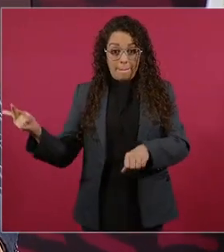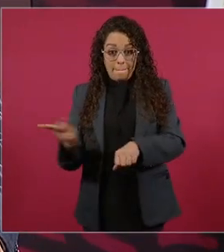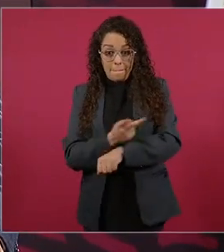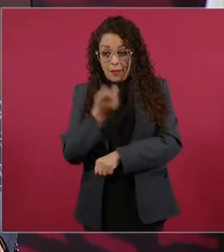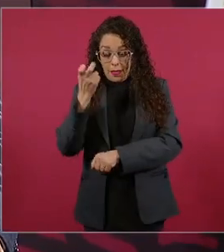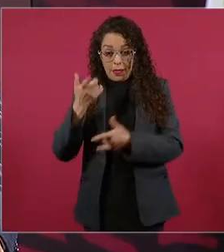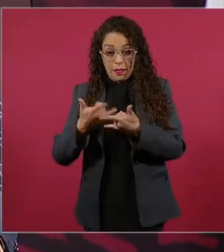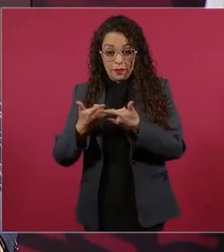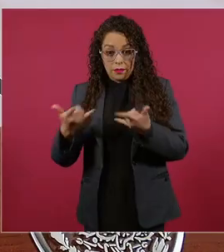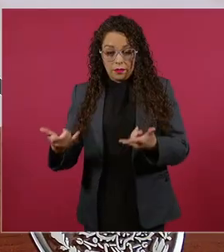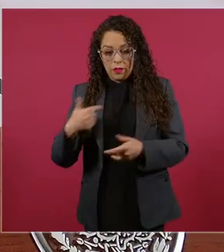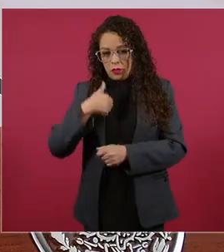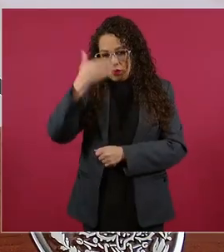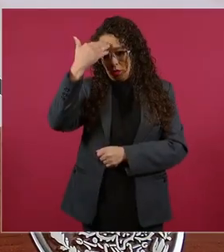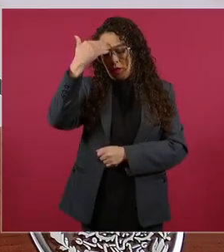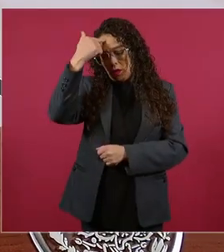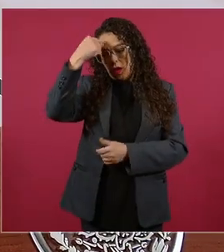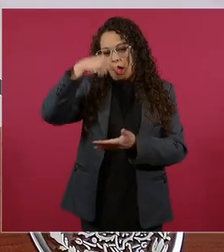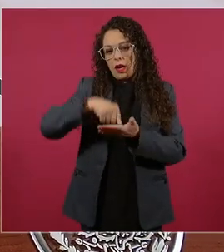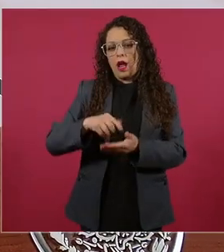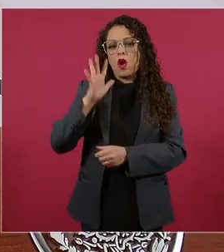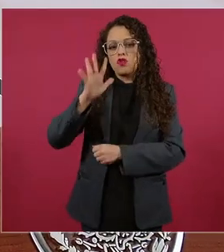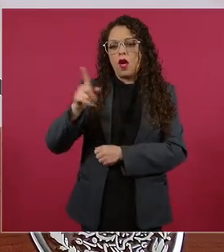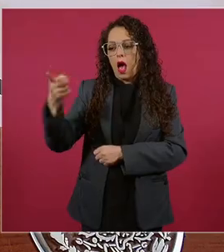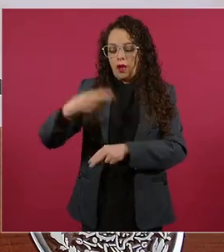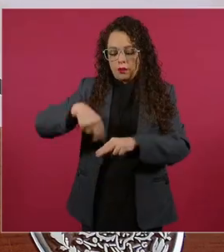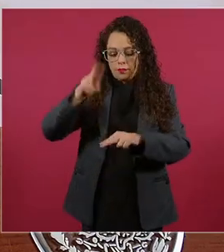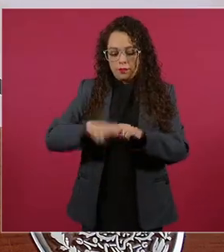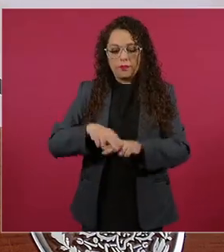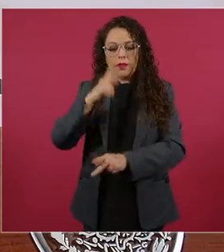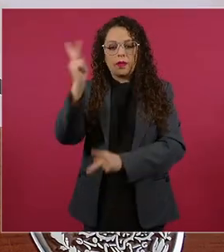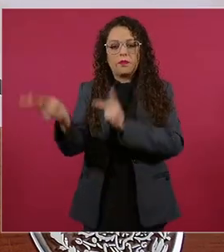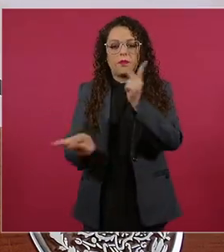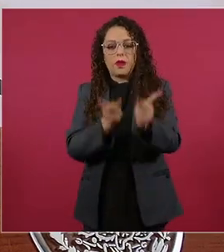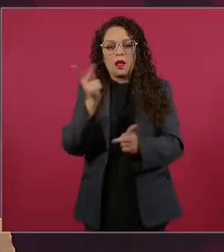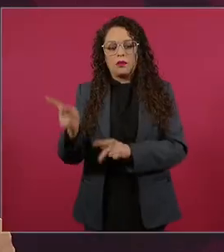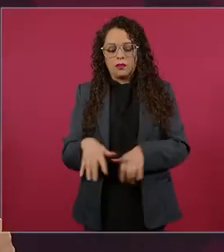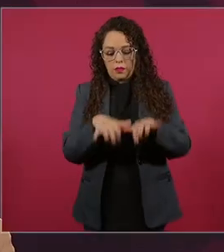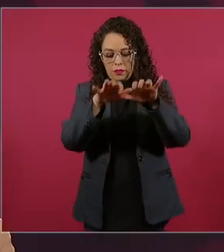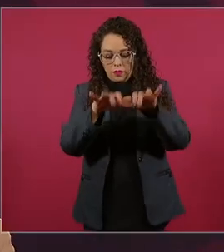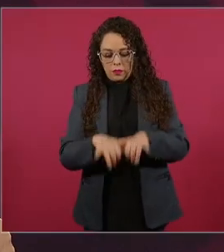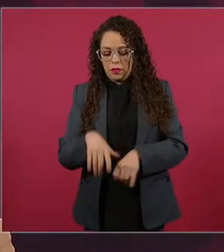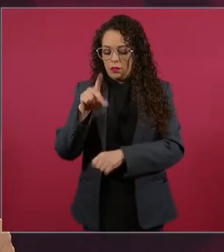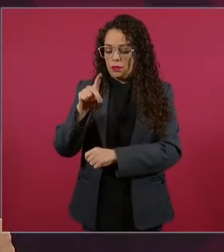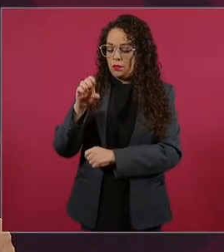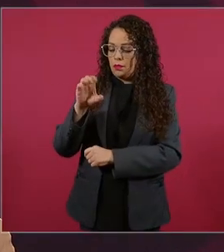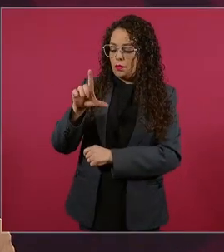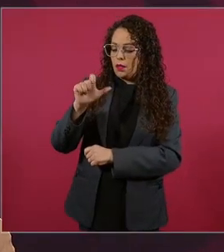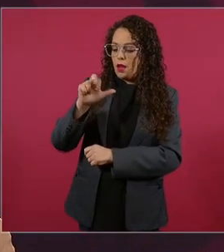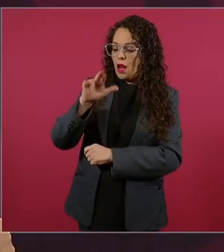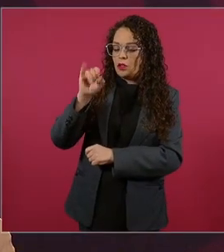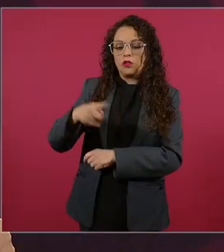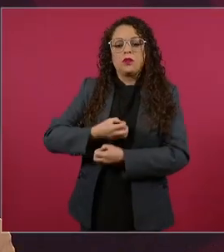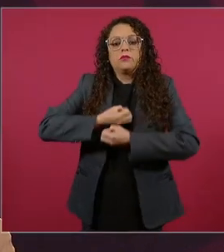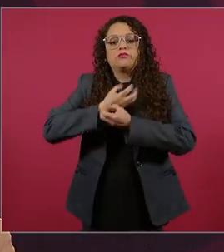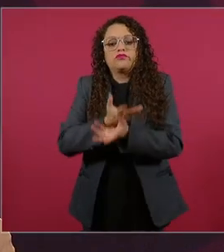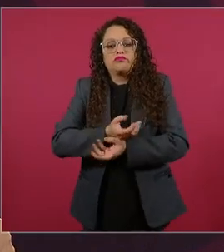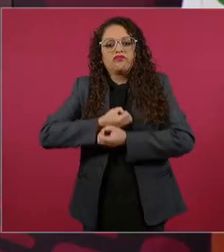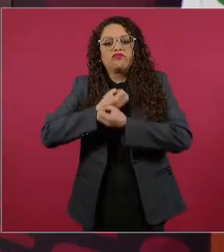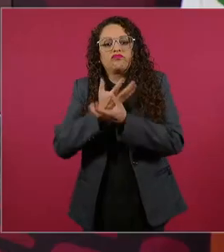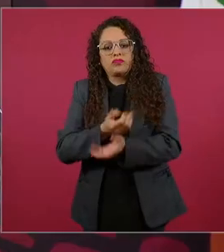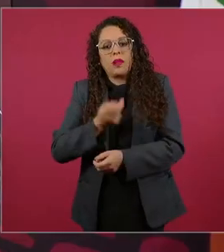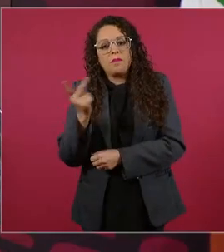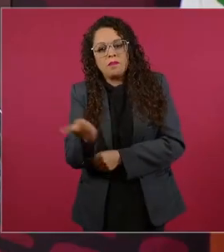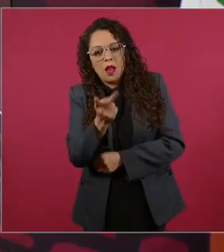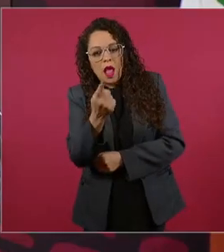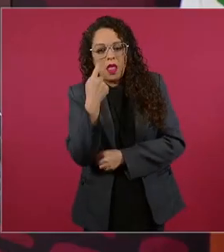le tomaron declaración. Sí, me estoy acordando que sí está, porque